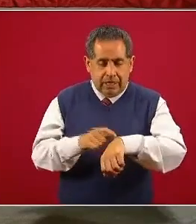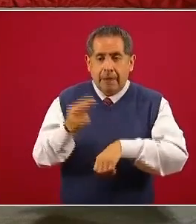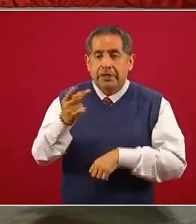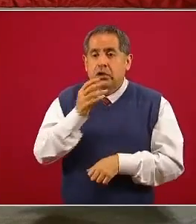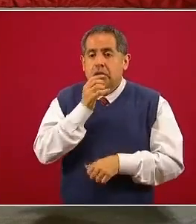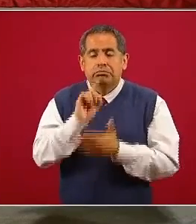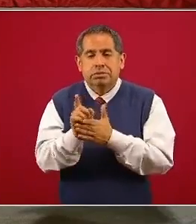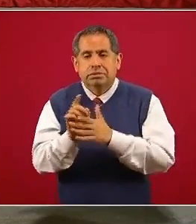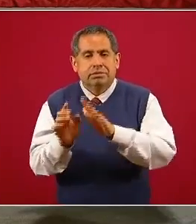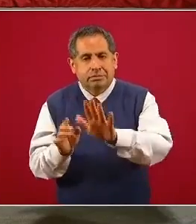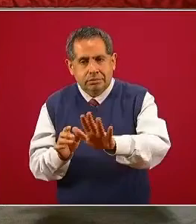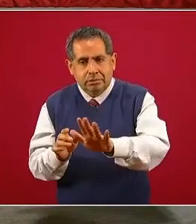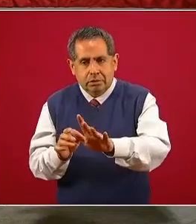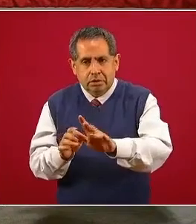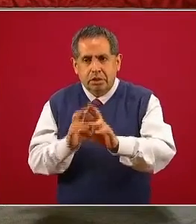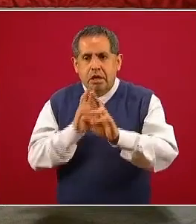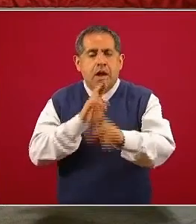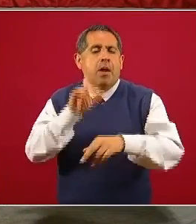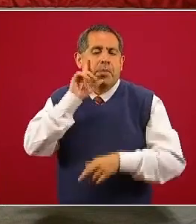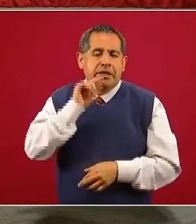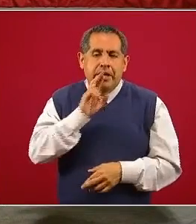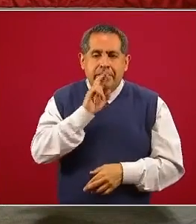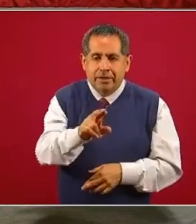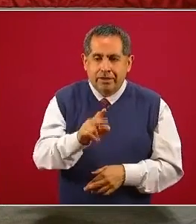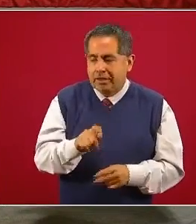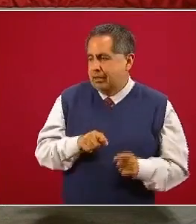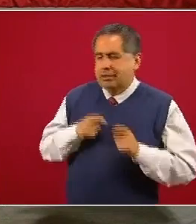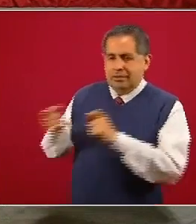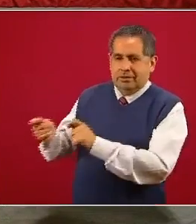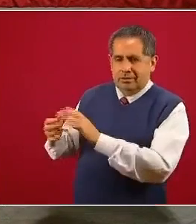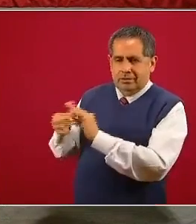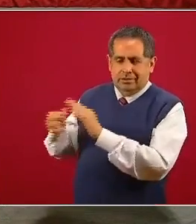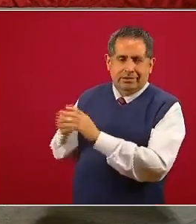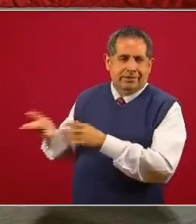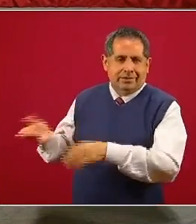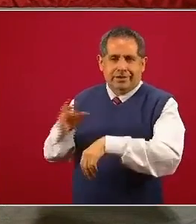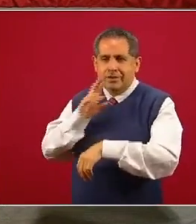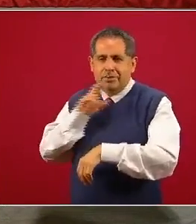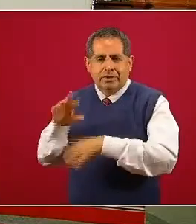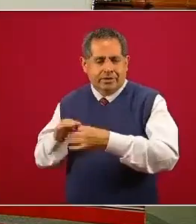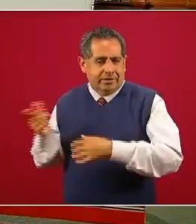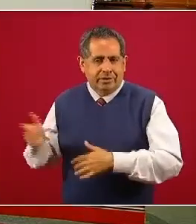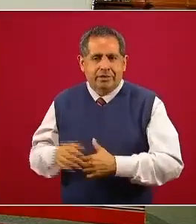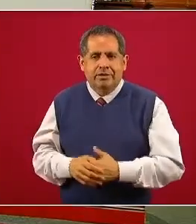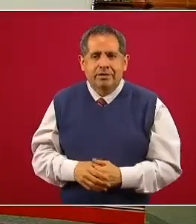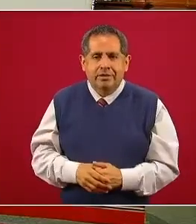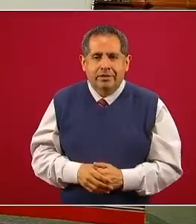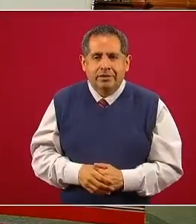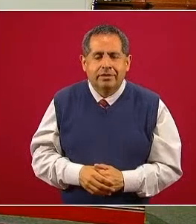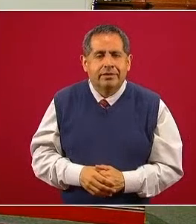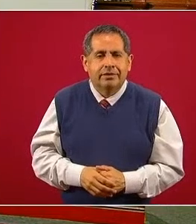25 segundos, yo le contesto mañana y le dejo lugar a la doctora Guerrero.